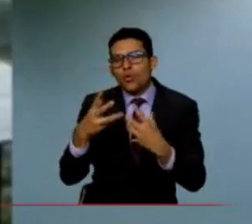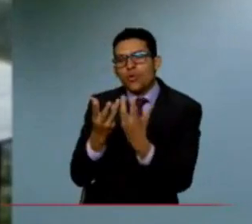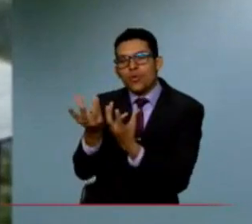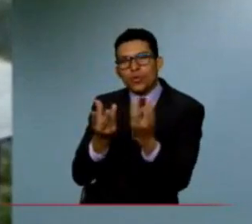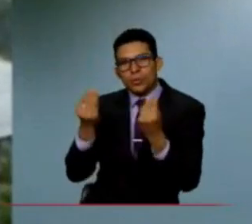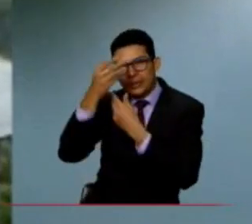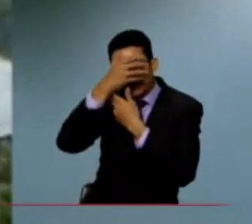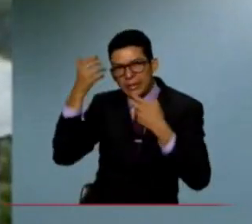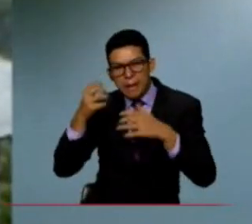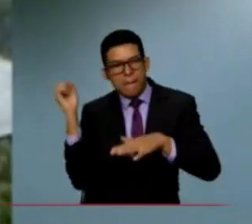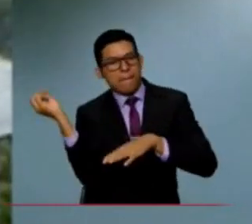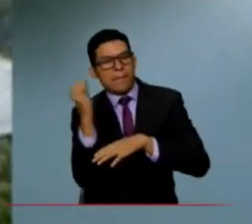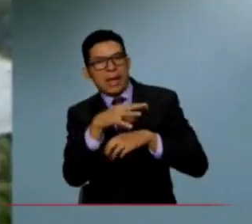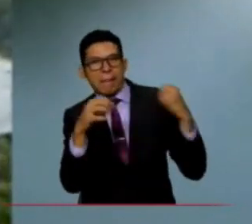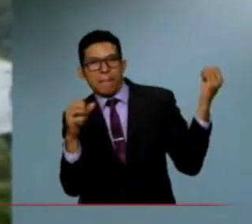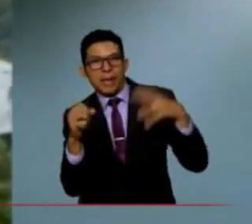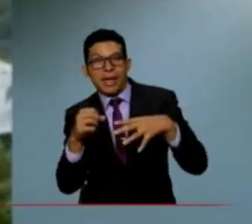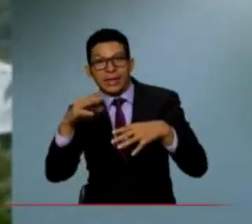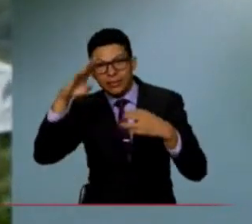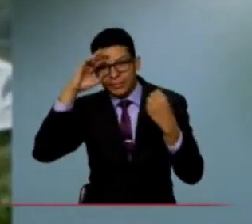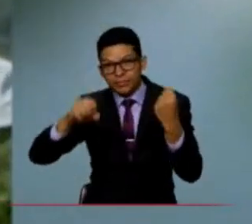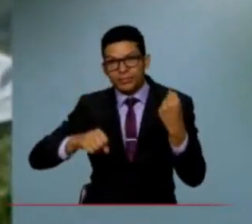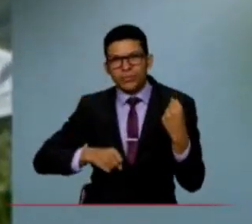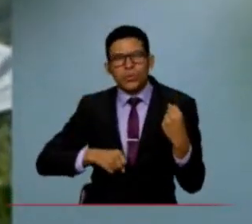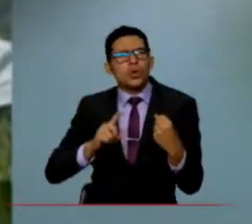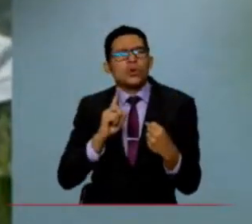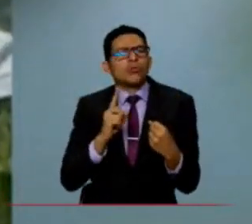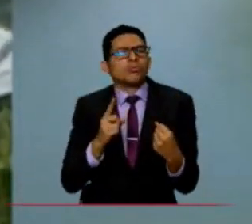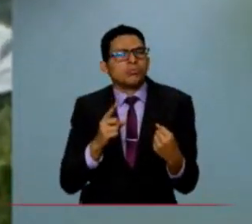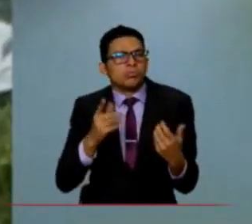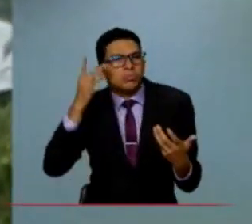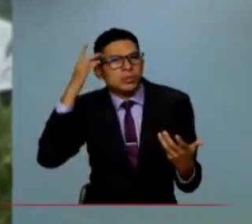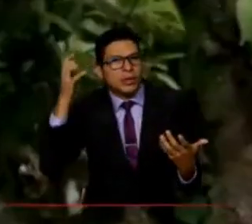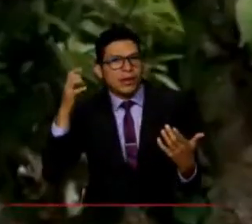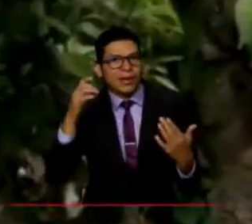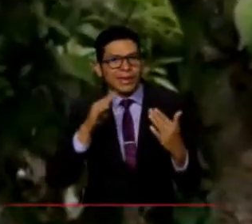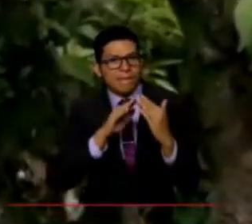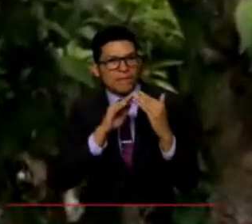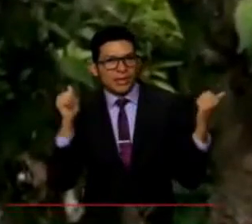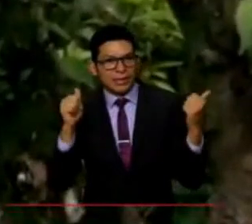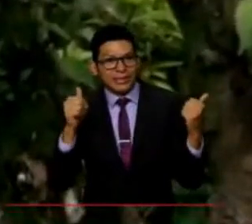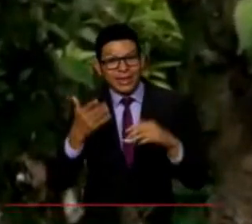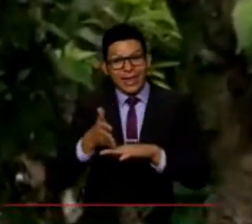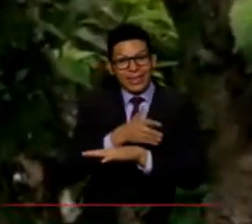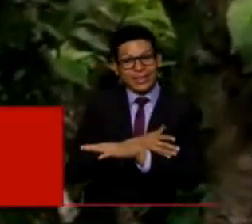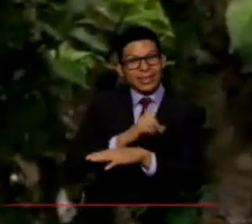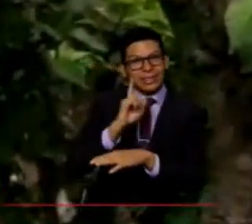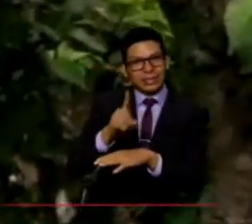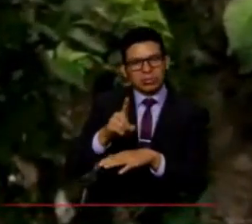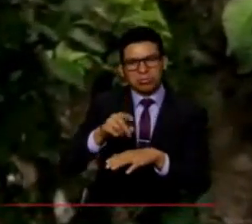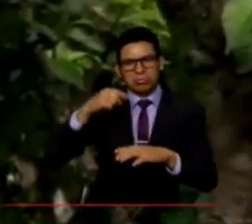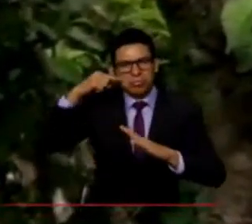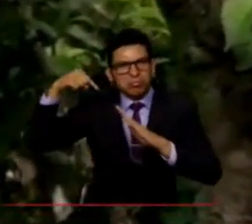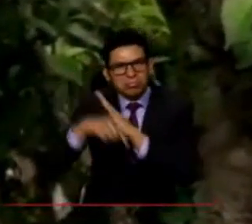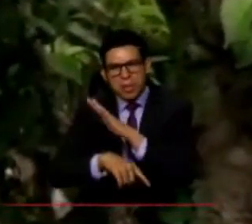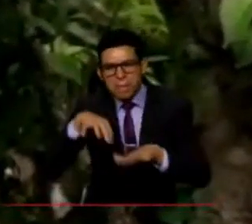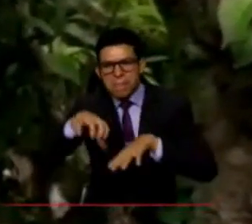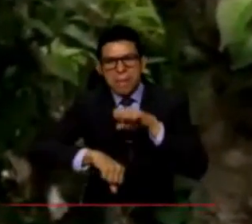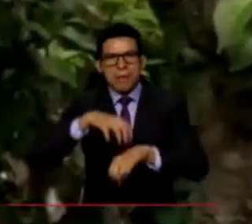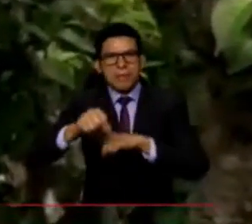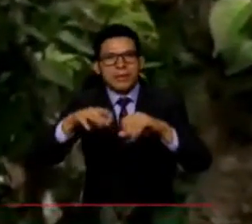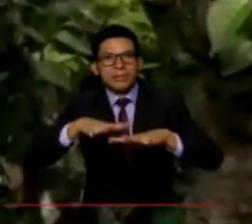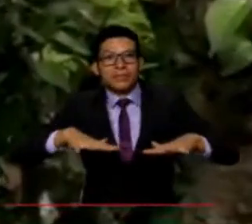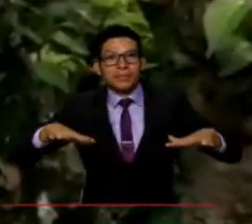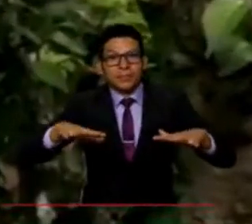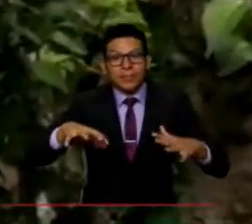disidencias contra 2 pelotones. Esto podría ser represalia, según las autoridades, por la operación de profundidad en el territorio